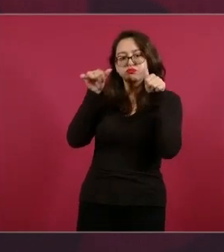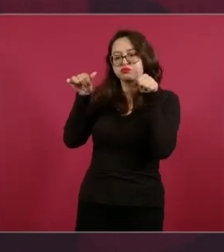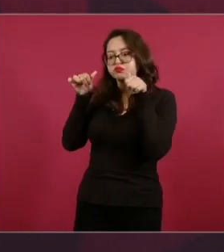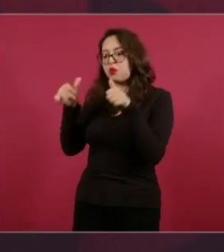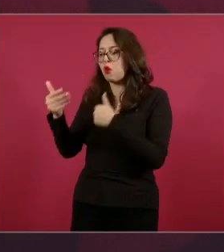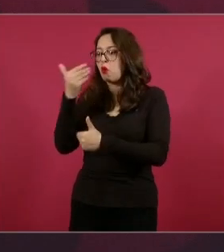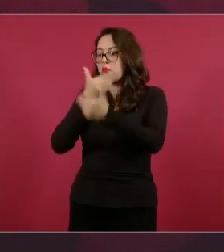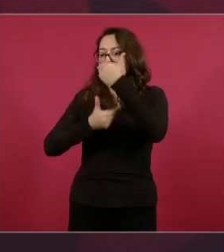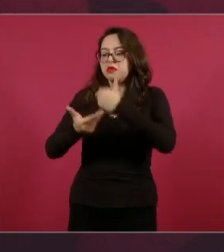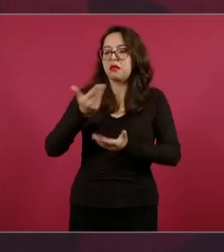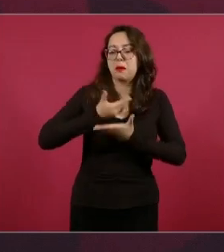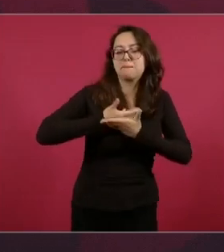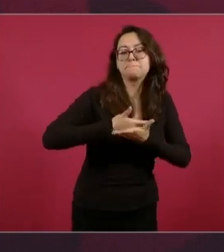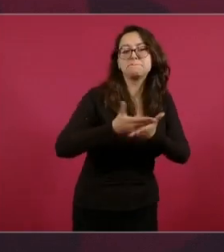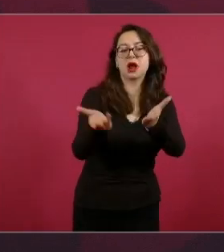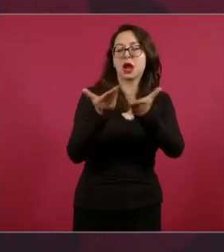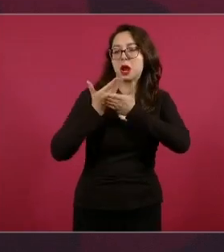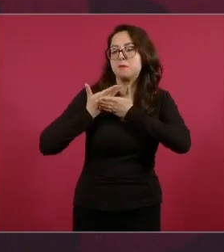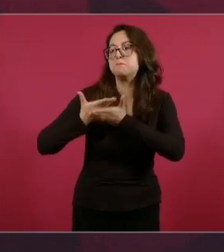despensas,